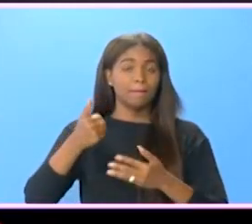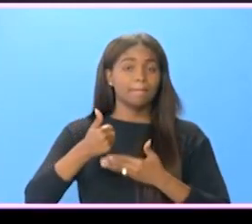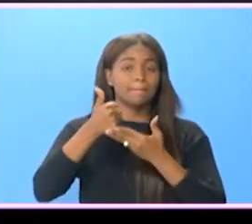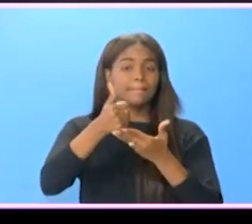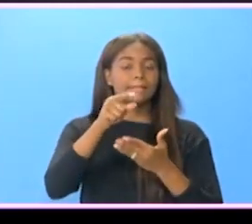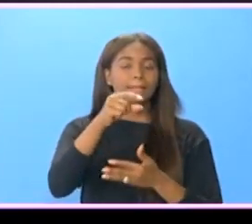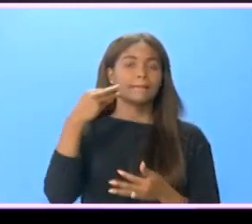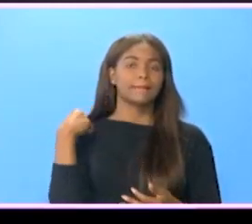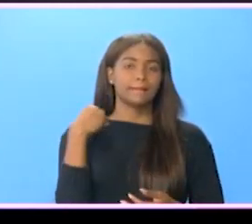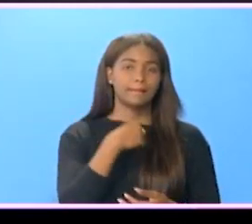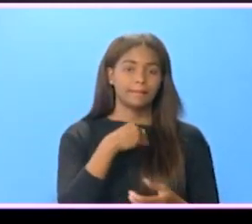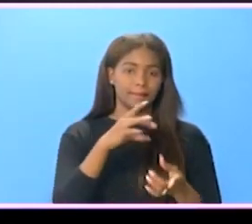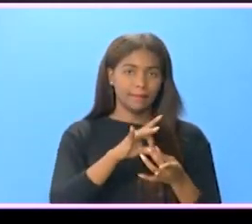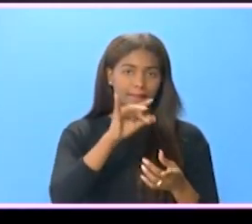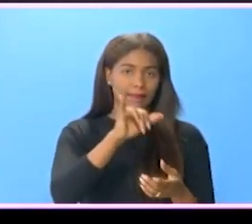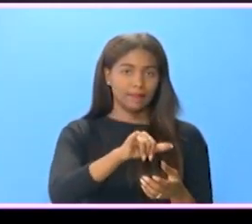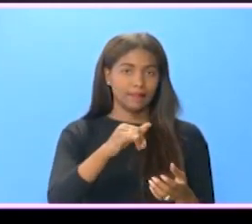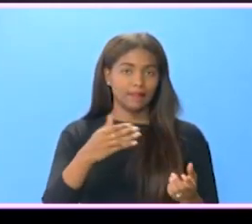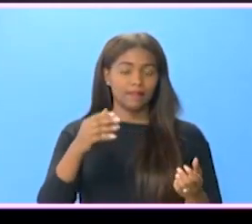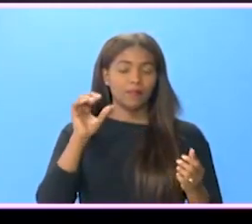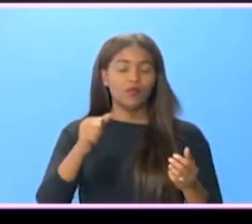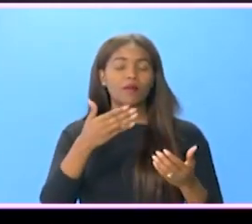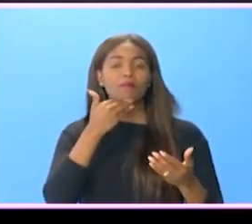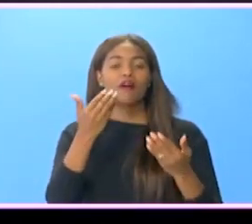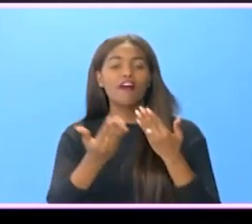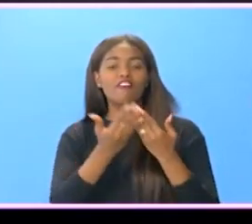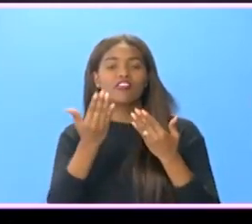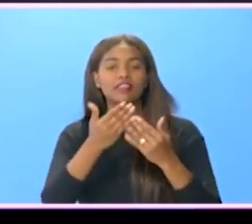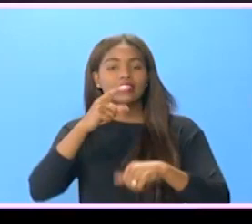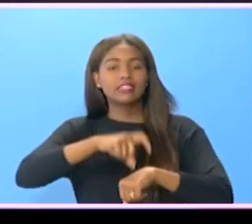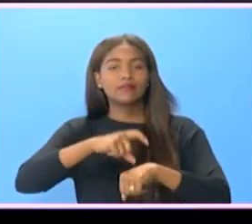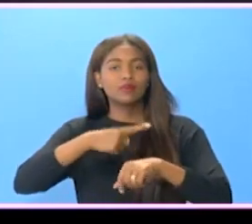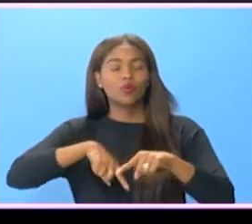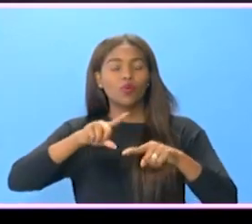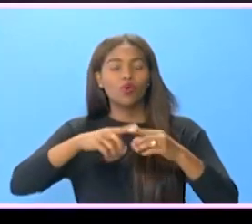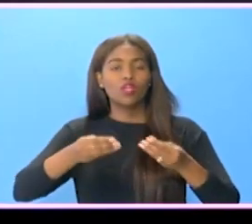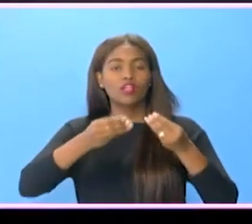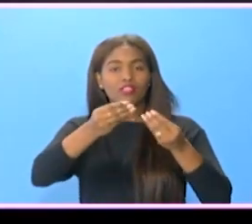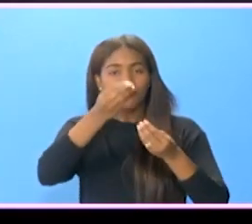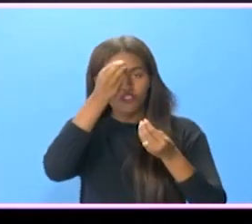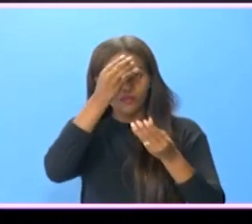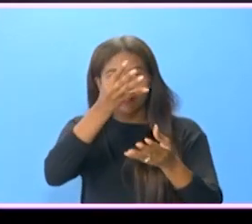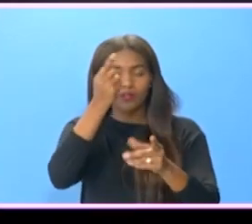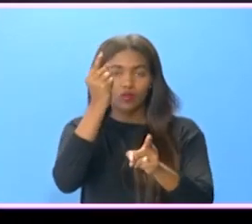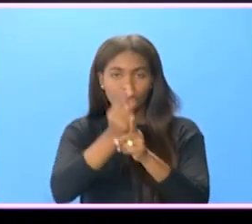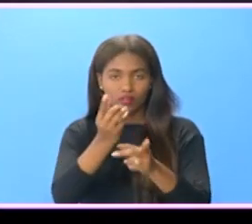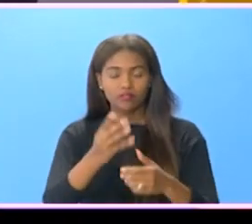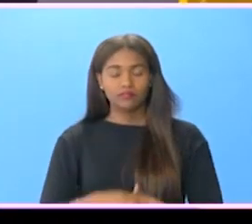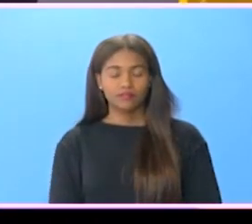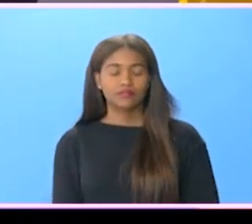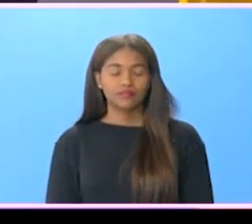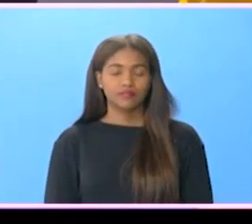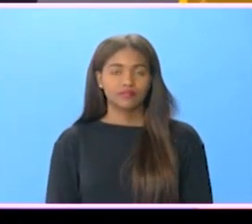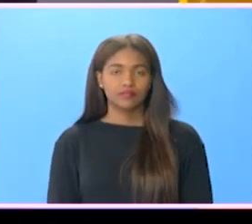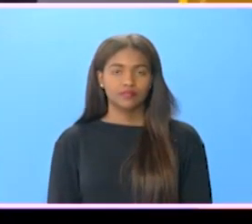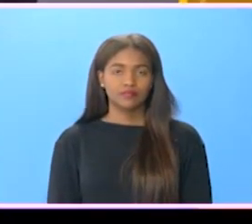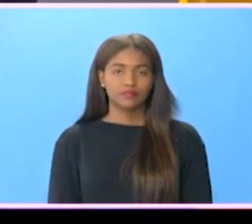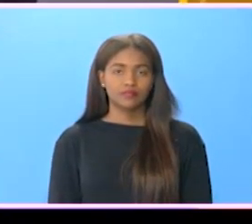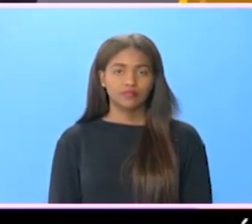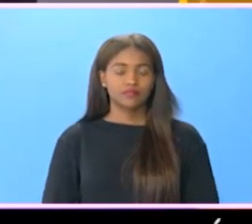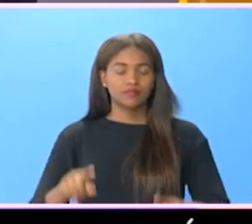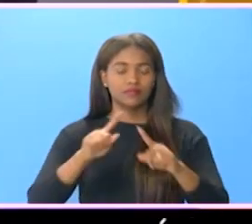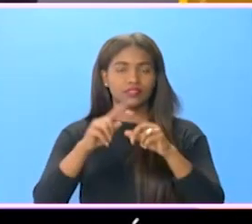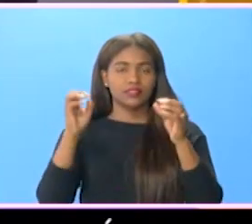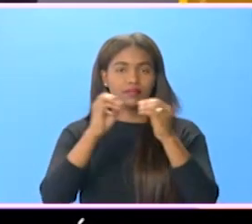los miembros del cuerpo del orden mejor facilidad al momento de dar informaciones certeras. Pero lo más importante en